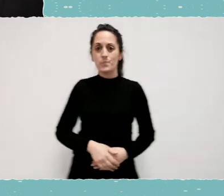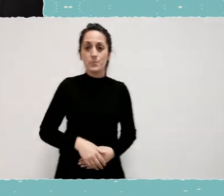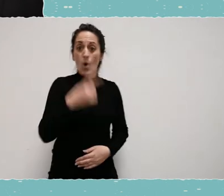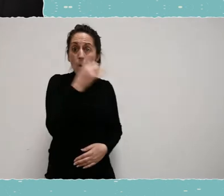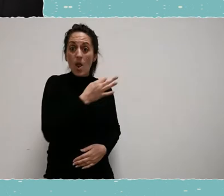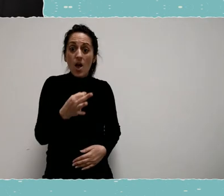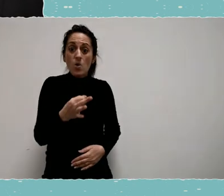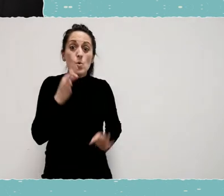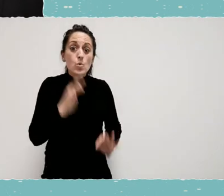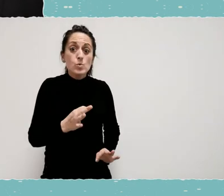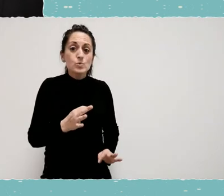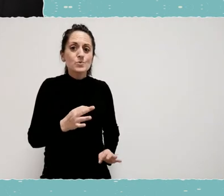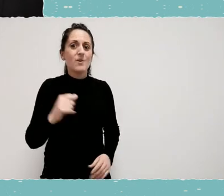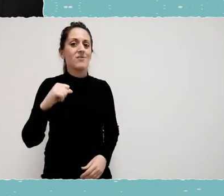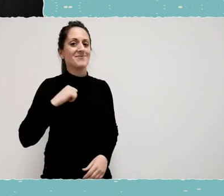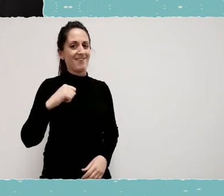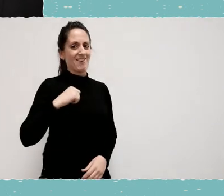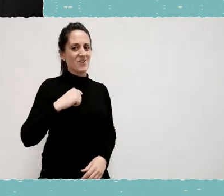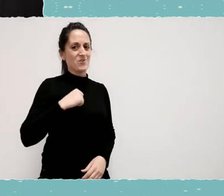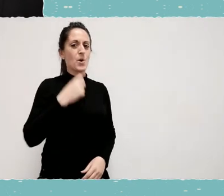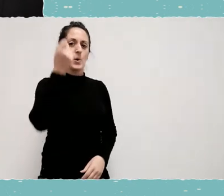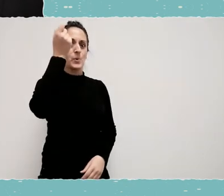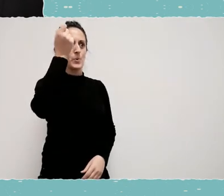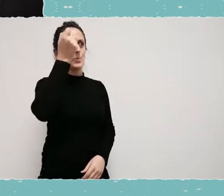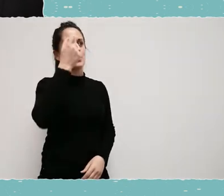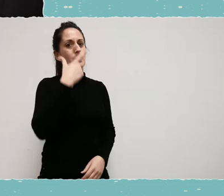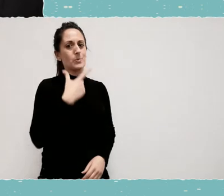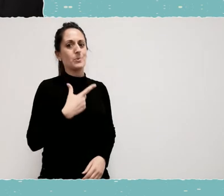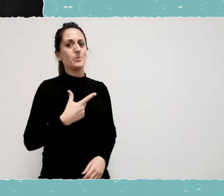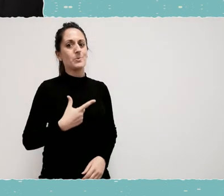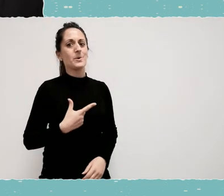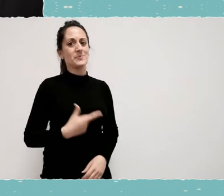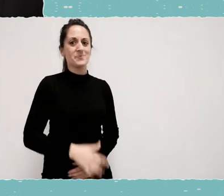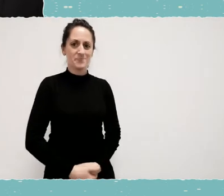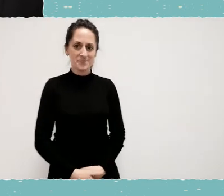Ay, un euro xusto é o que eu teño. Ay.